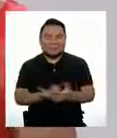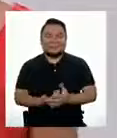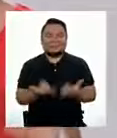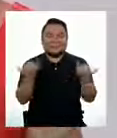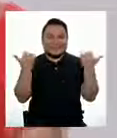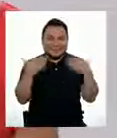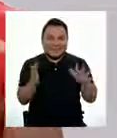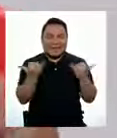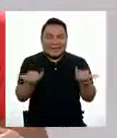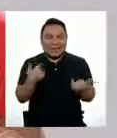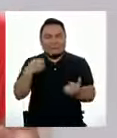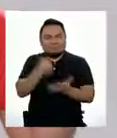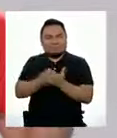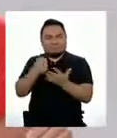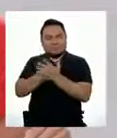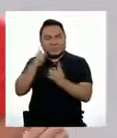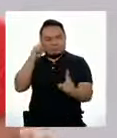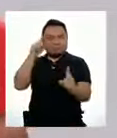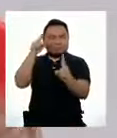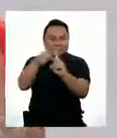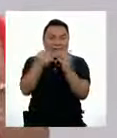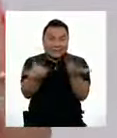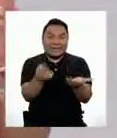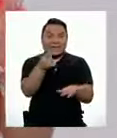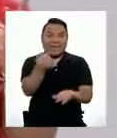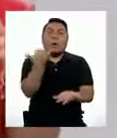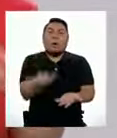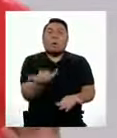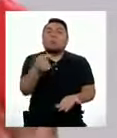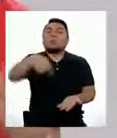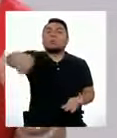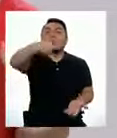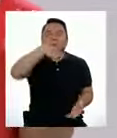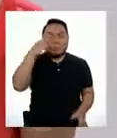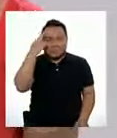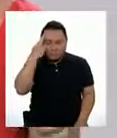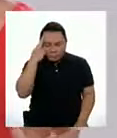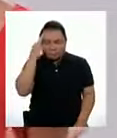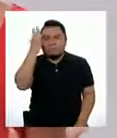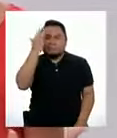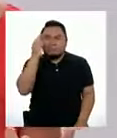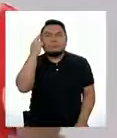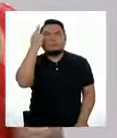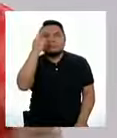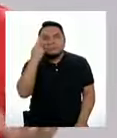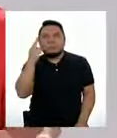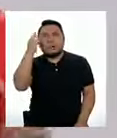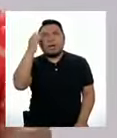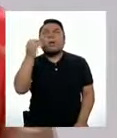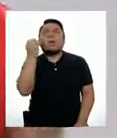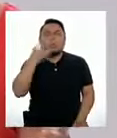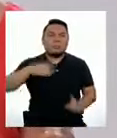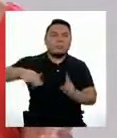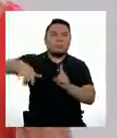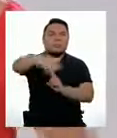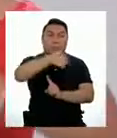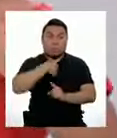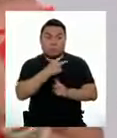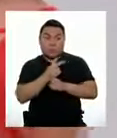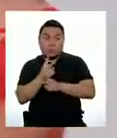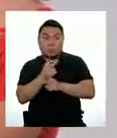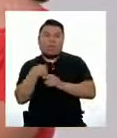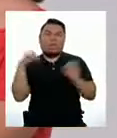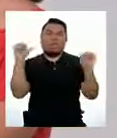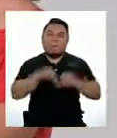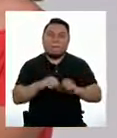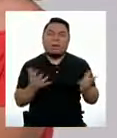para poder enfrentar el reto propuesto, hoy vamos a reflexionar sobre cómo hemos estado actuando con la naturaleza a partir de